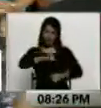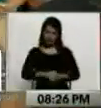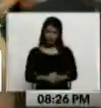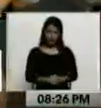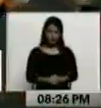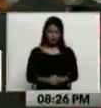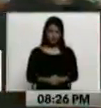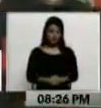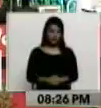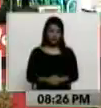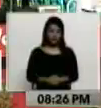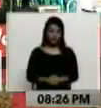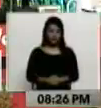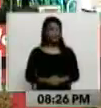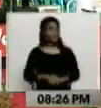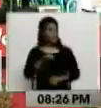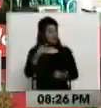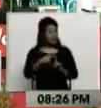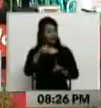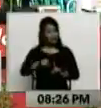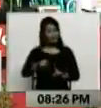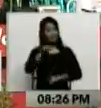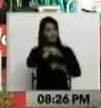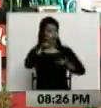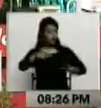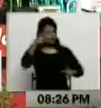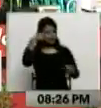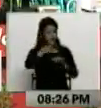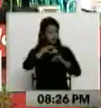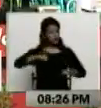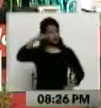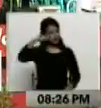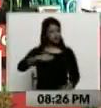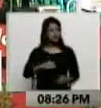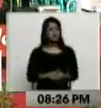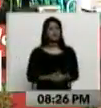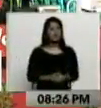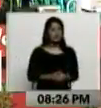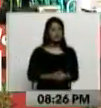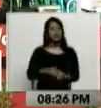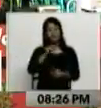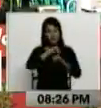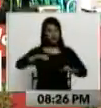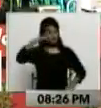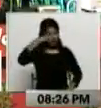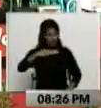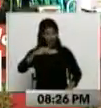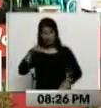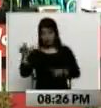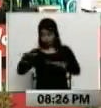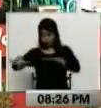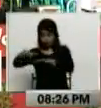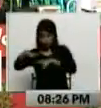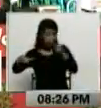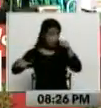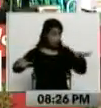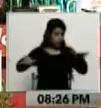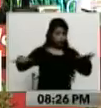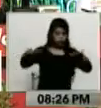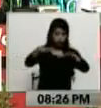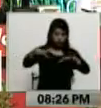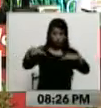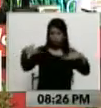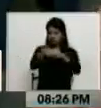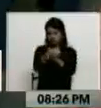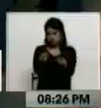numeral contraataque chavista bueno además están aquí compañeros compañeras de la Fuerza Armada pueblo y Fuerza Armada Fuerza Armada y